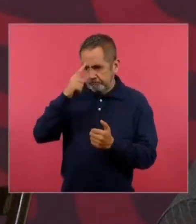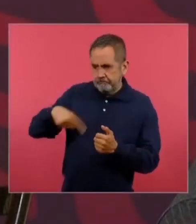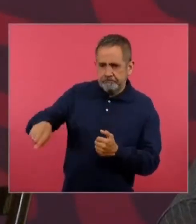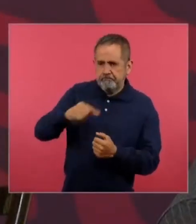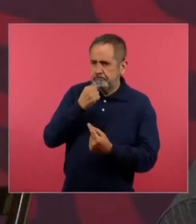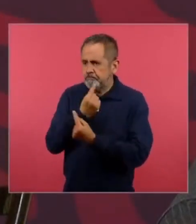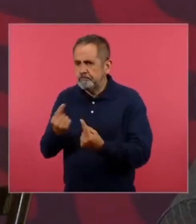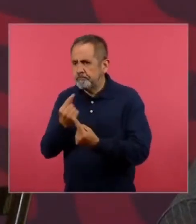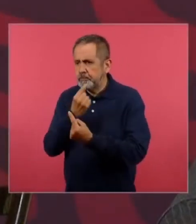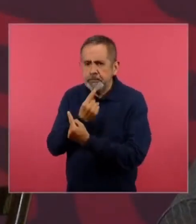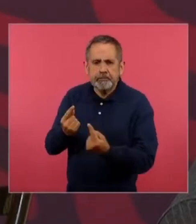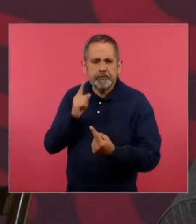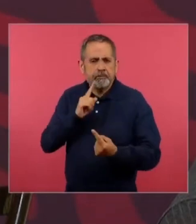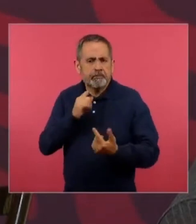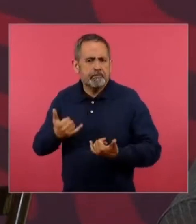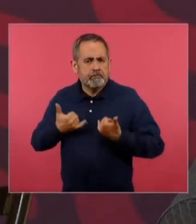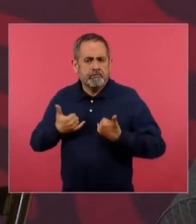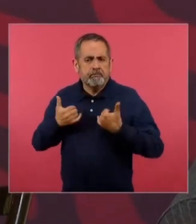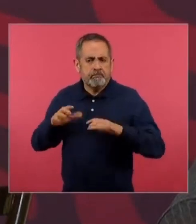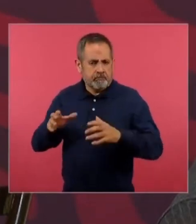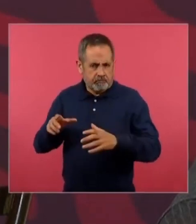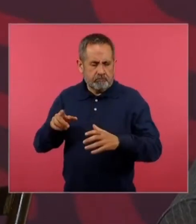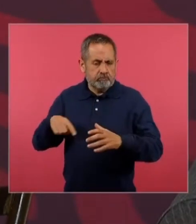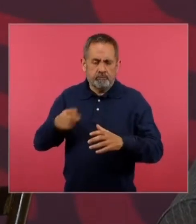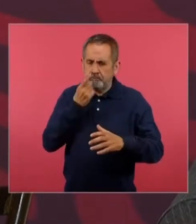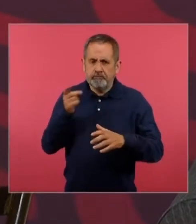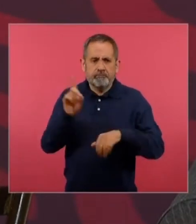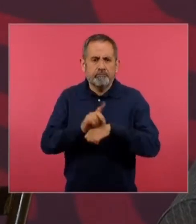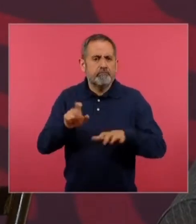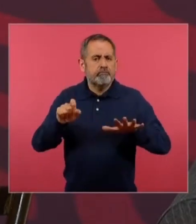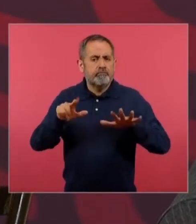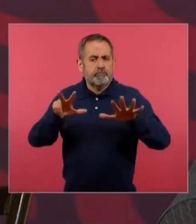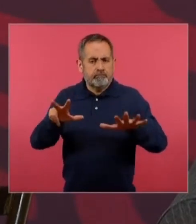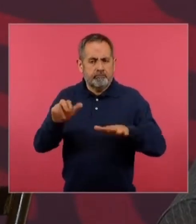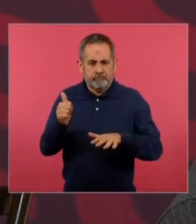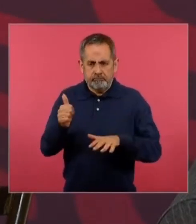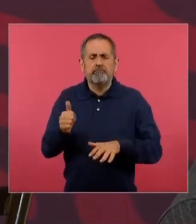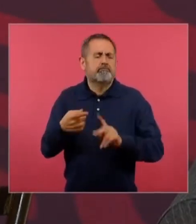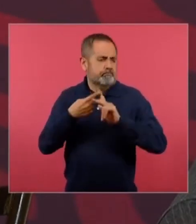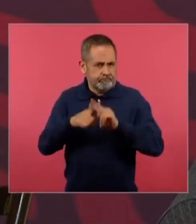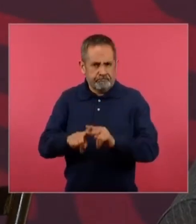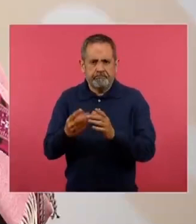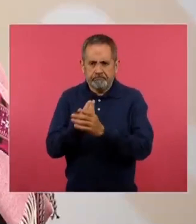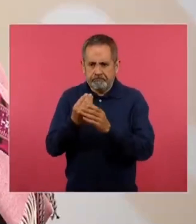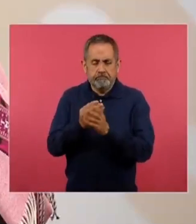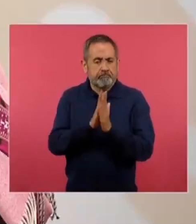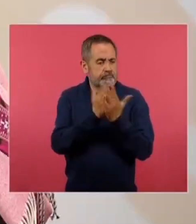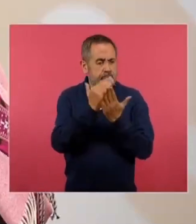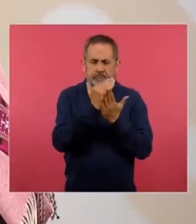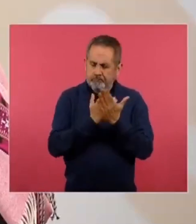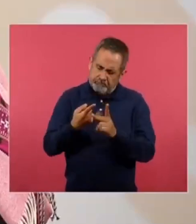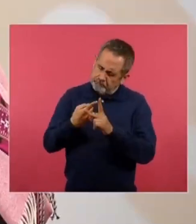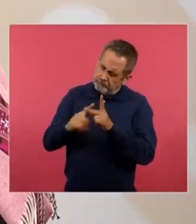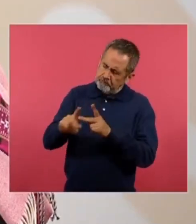y adolescentes. Y todos coincidimos en que el próximo 28 de agosto empezarán las clases con libros de